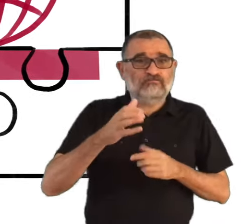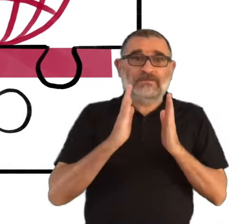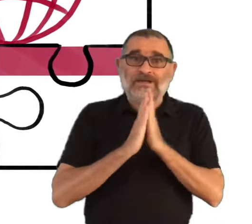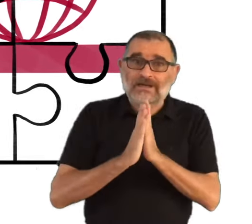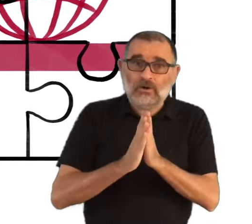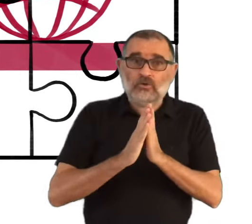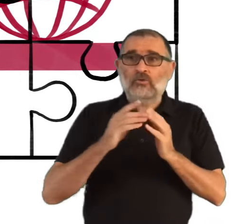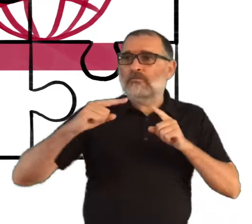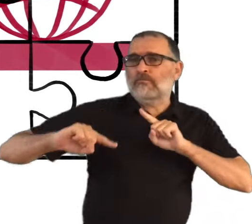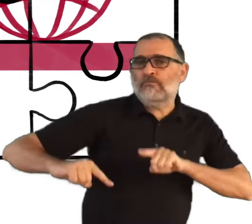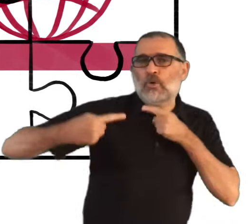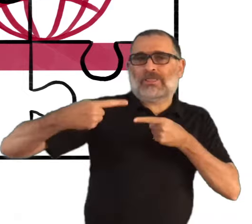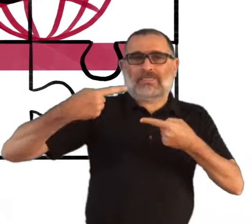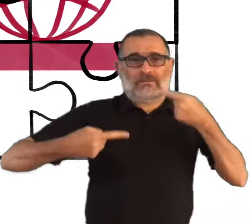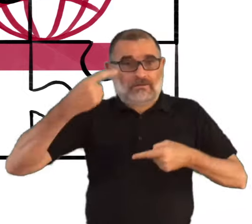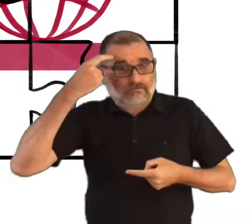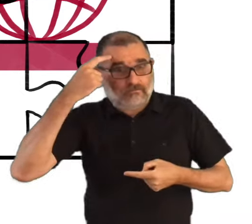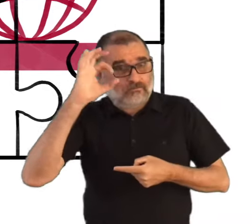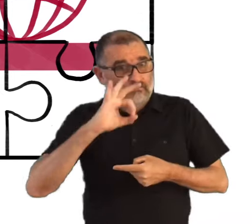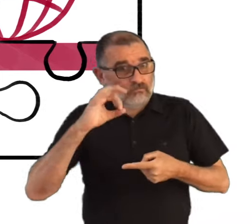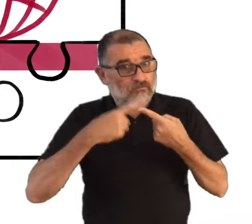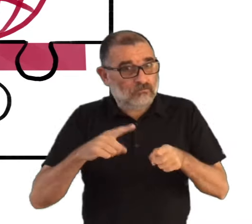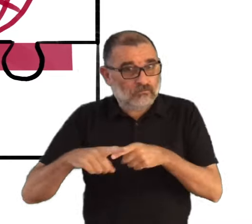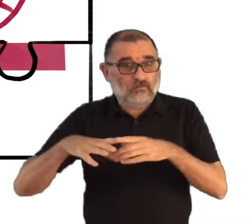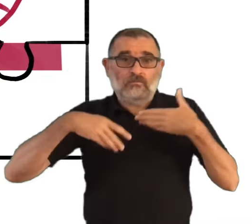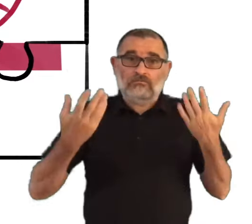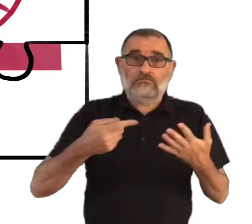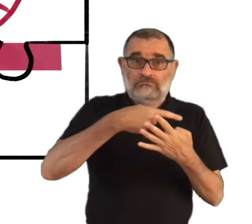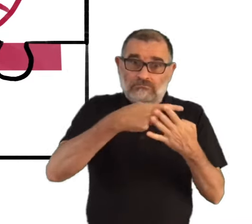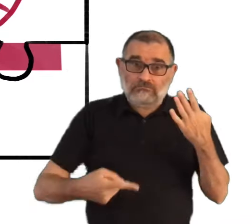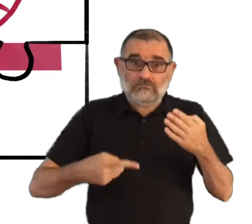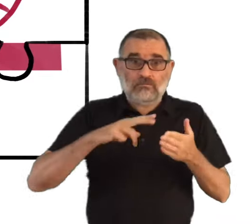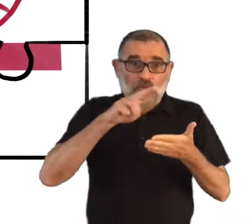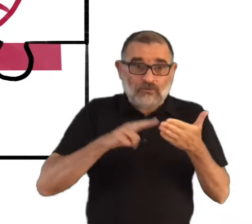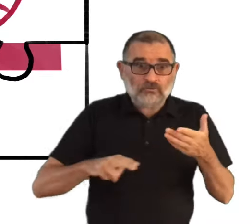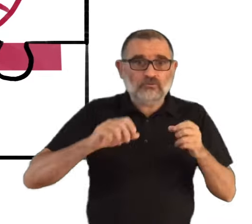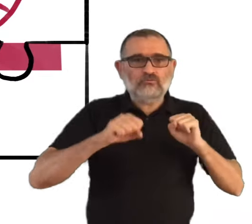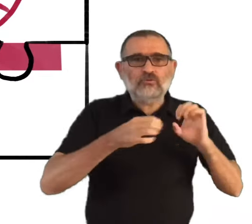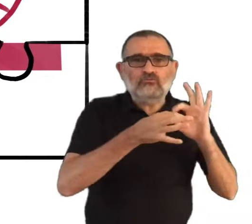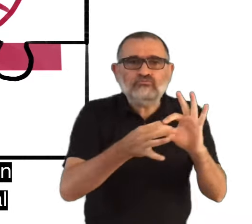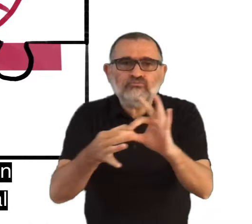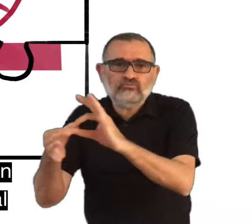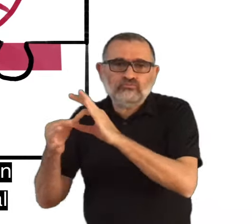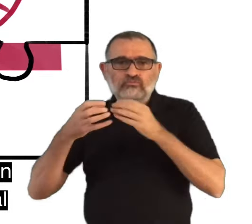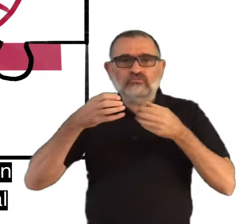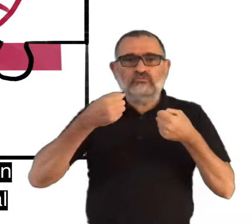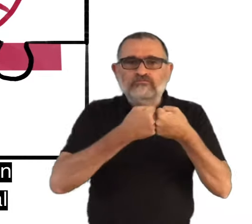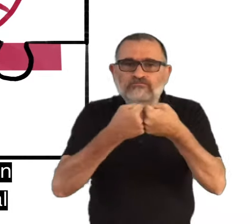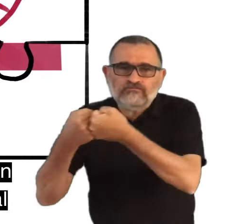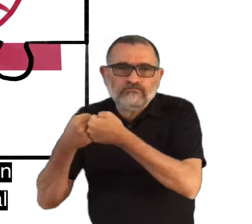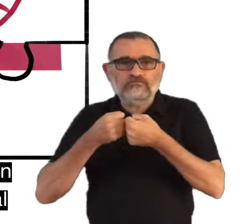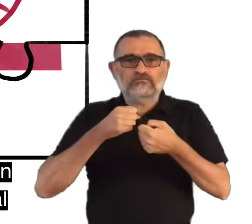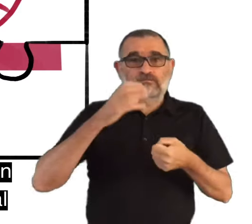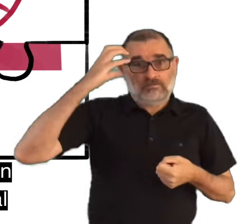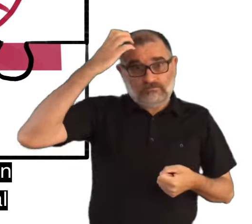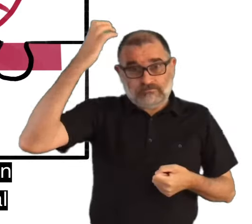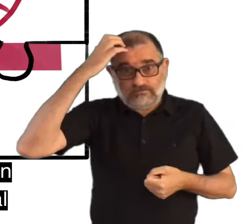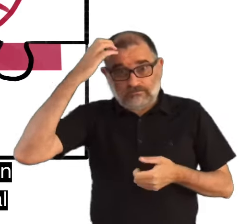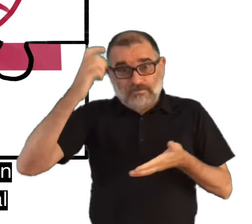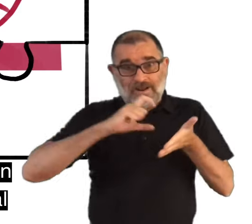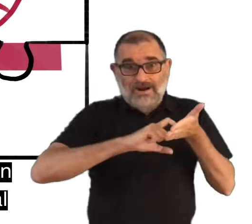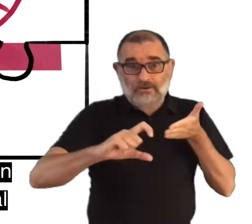religión u opinión política. Mientras que los convenios regulan los conflictos armados internacionales, es decir, entre los estados, el